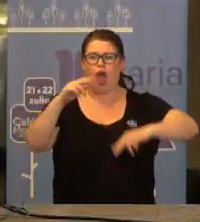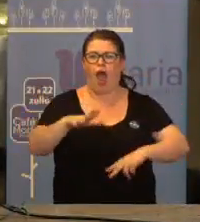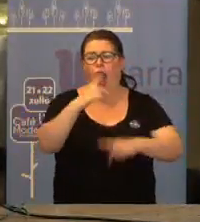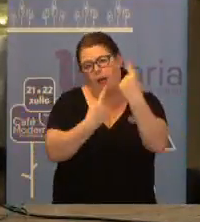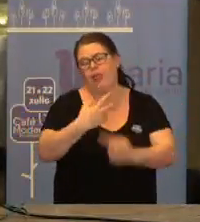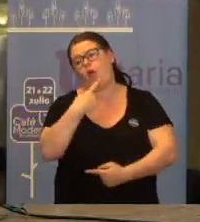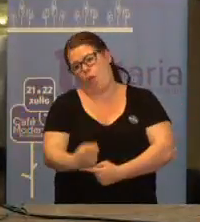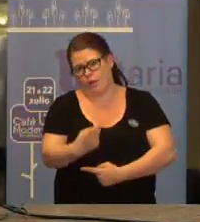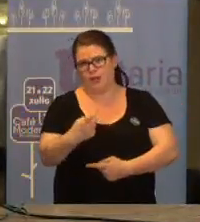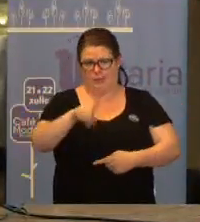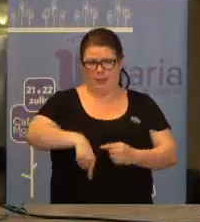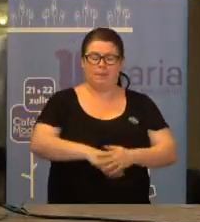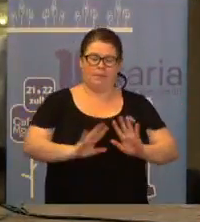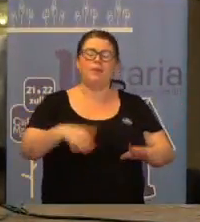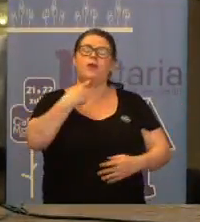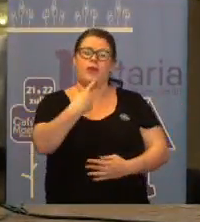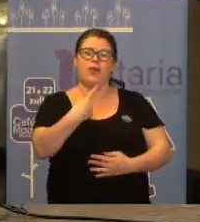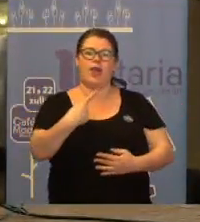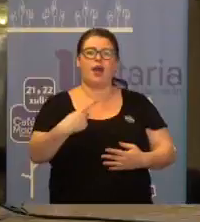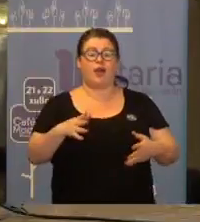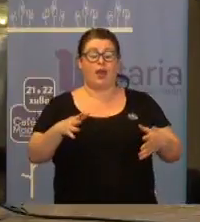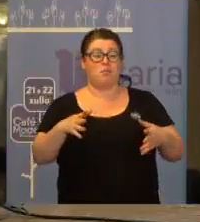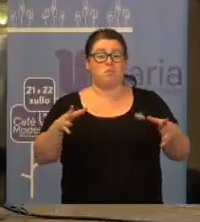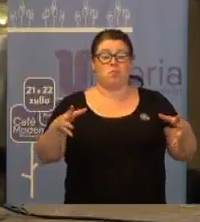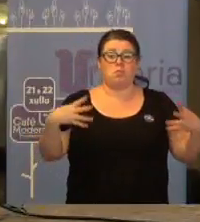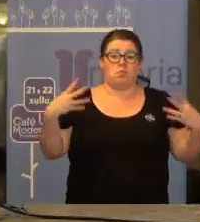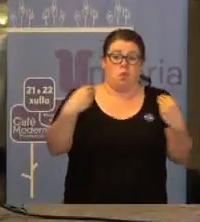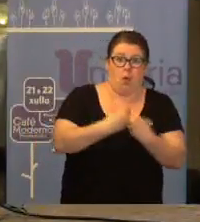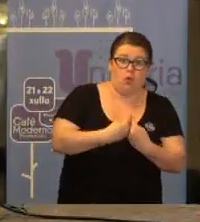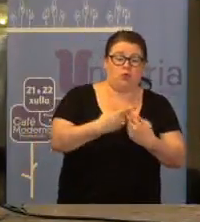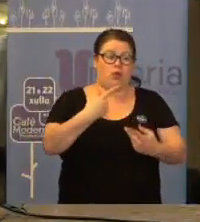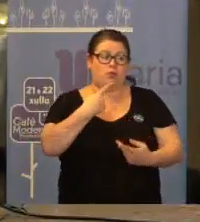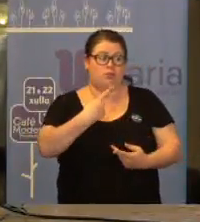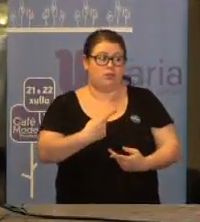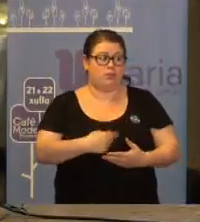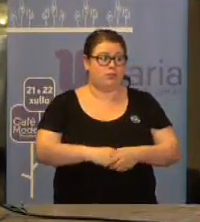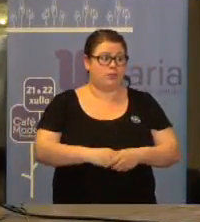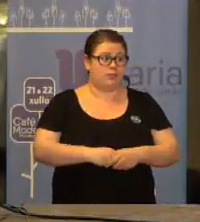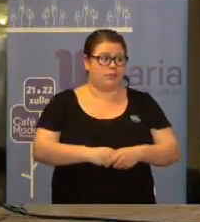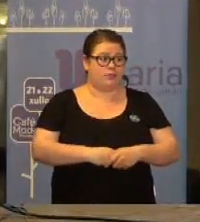non? Decía que xunto con eso estamos... Como vou de tempo?